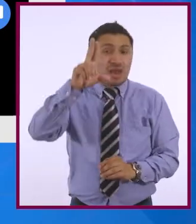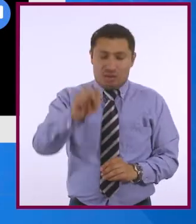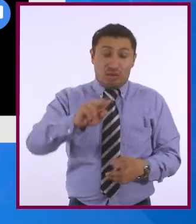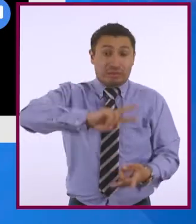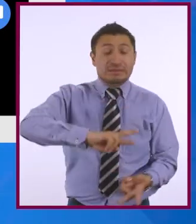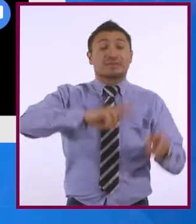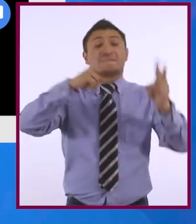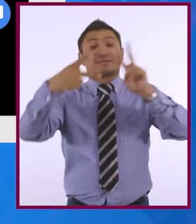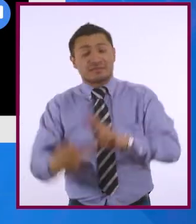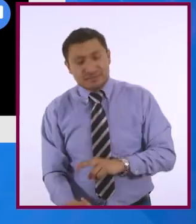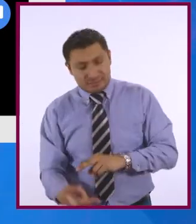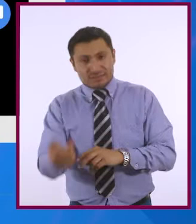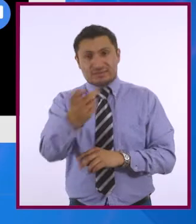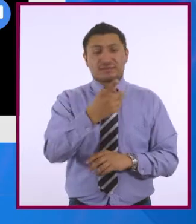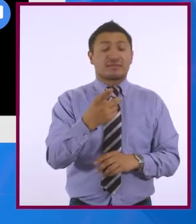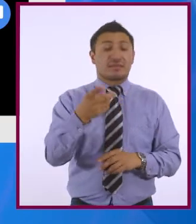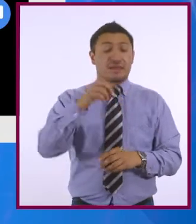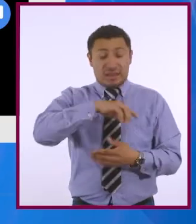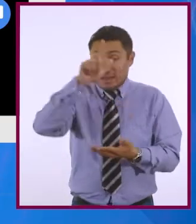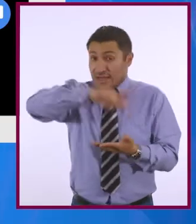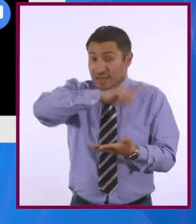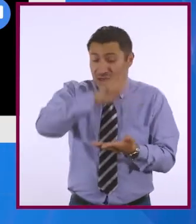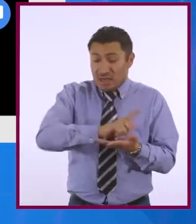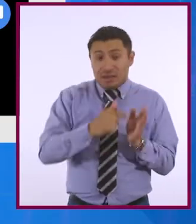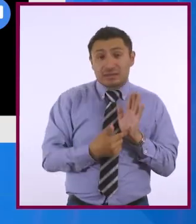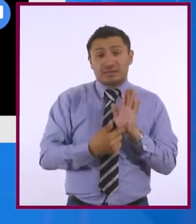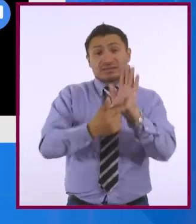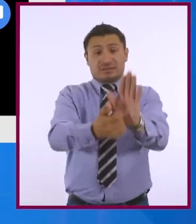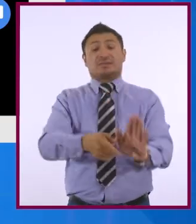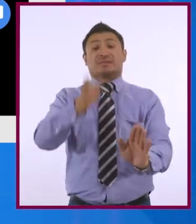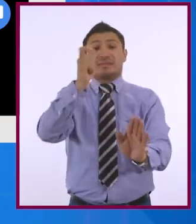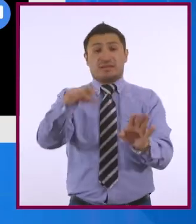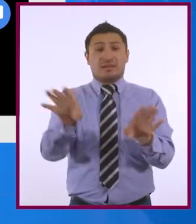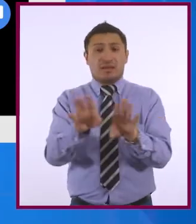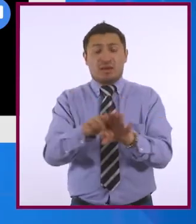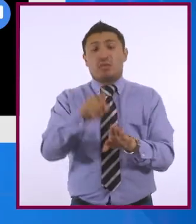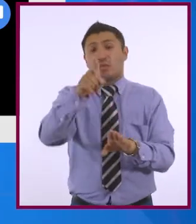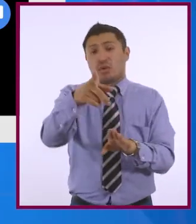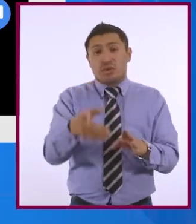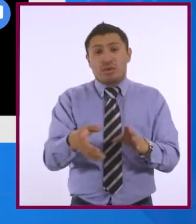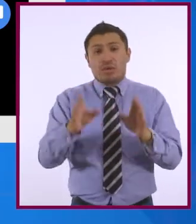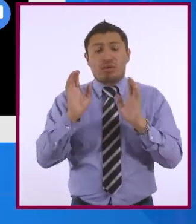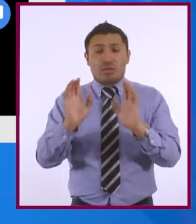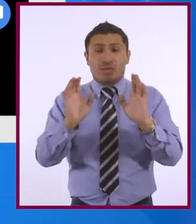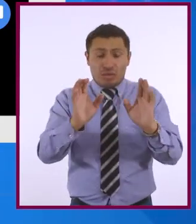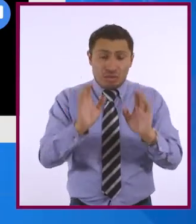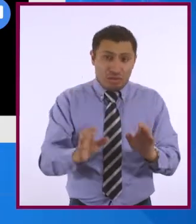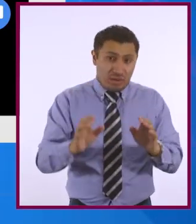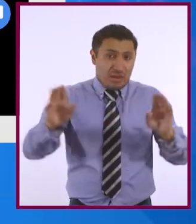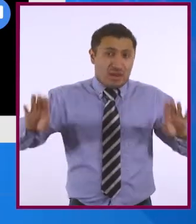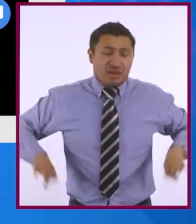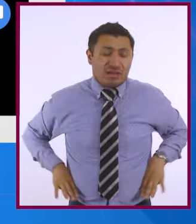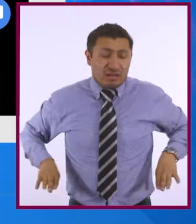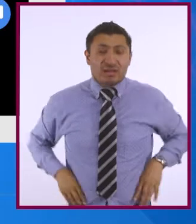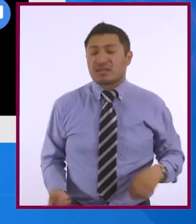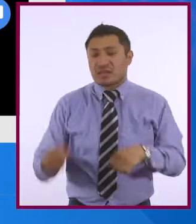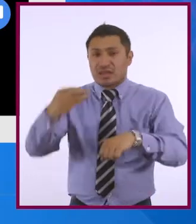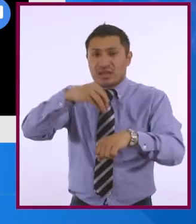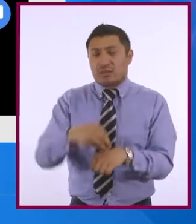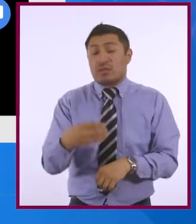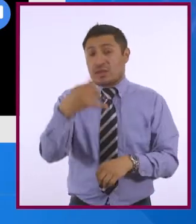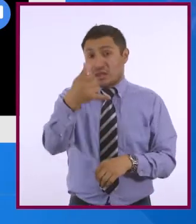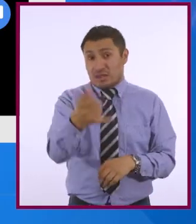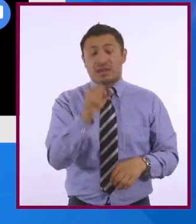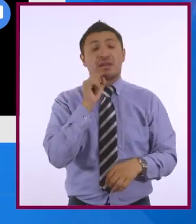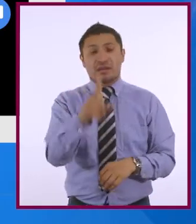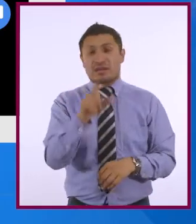lo contrario, el hecho de ponerlo en la ley quiere decir que se hace como un marco de comportamiento. Y